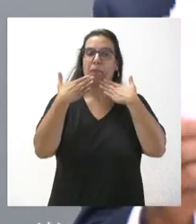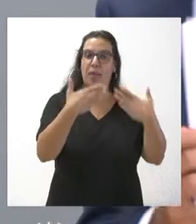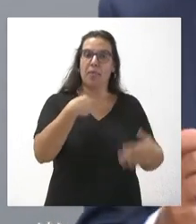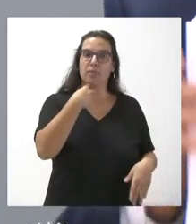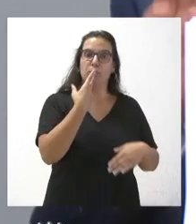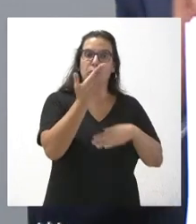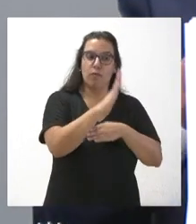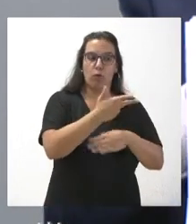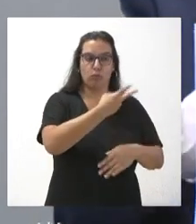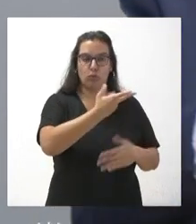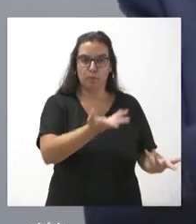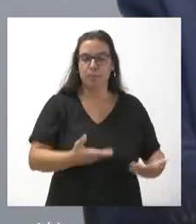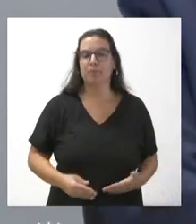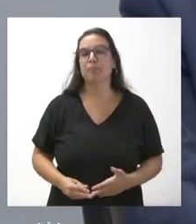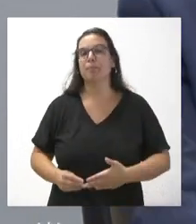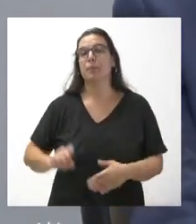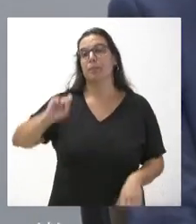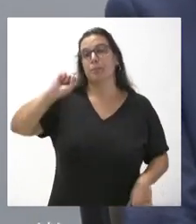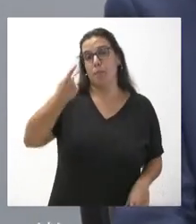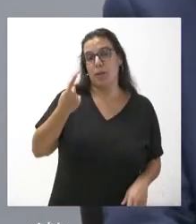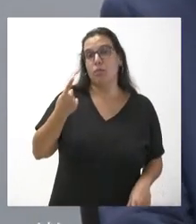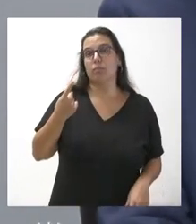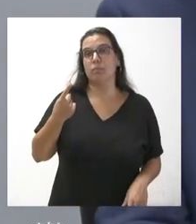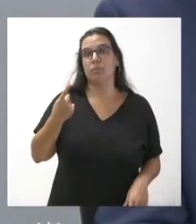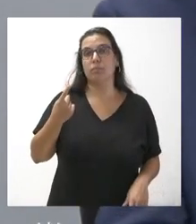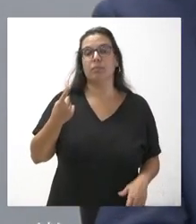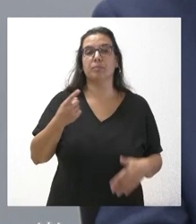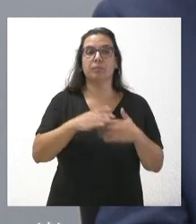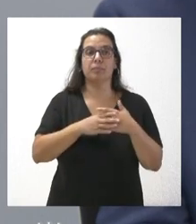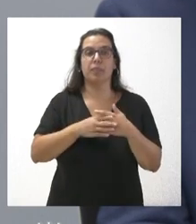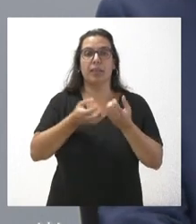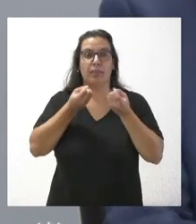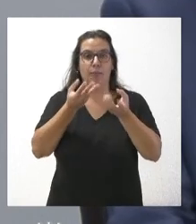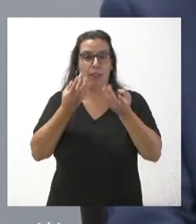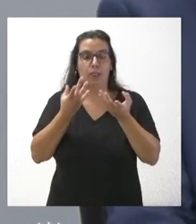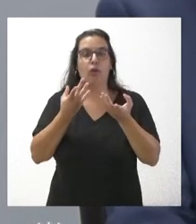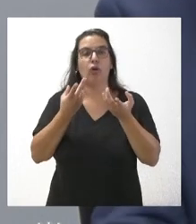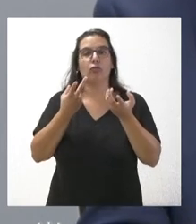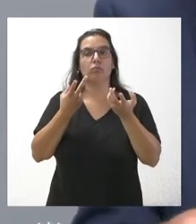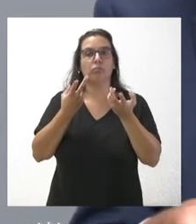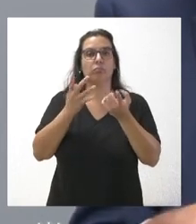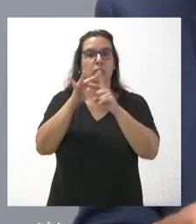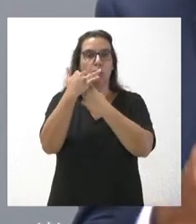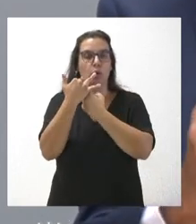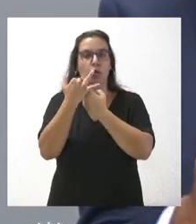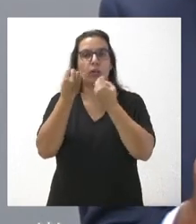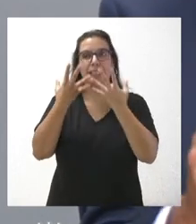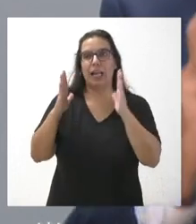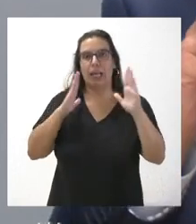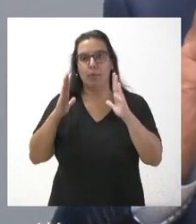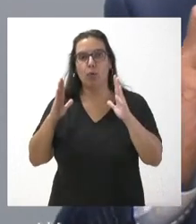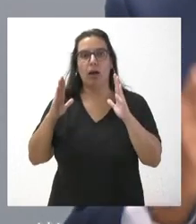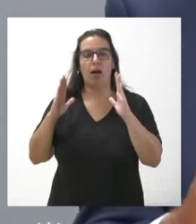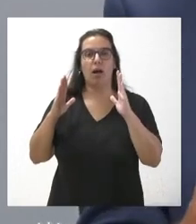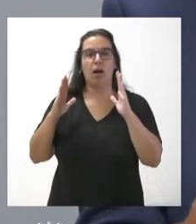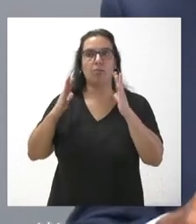consejeros. Bueno, lo primero, antes de dar una información sobre el estado de la época de alta